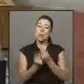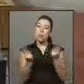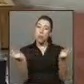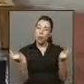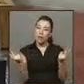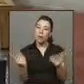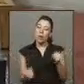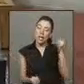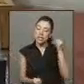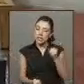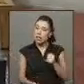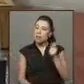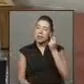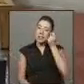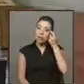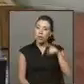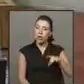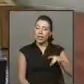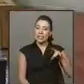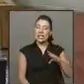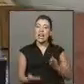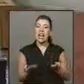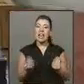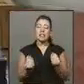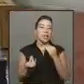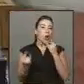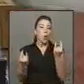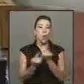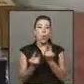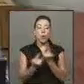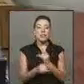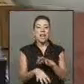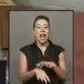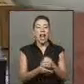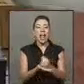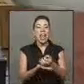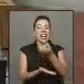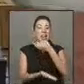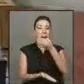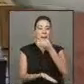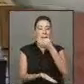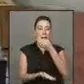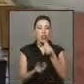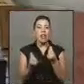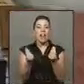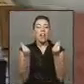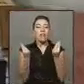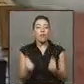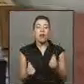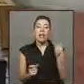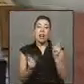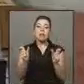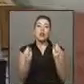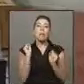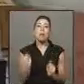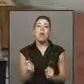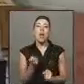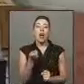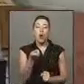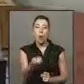porque siempre se entendió que Chile necesita con urgencia medicamentos de calidad y al acceso de las personas.